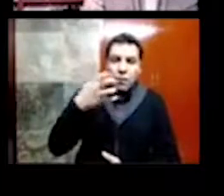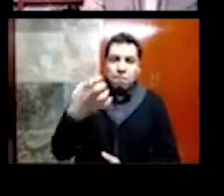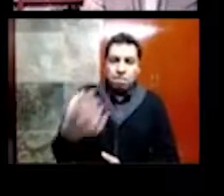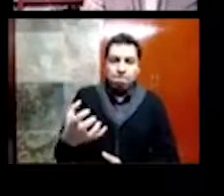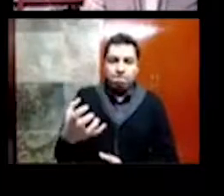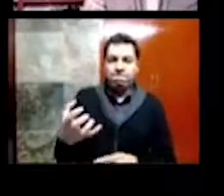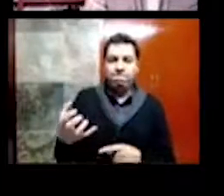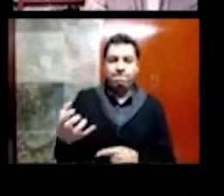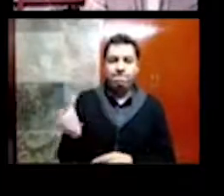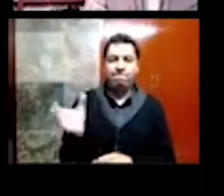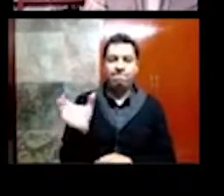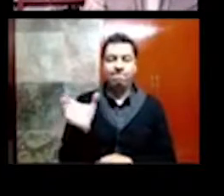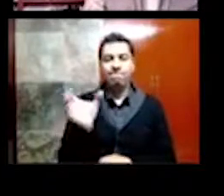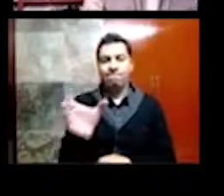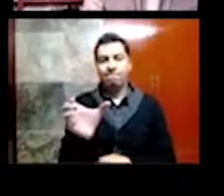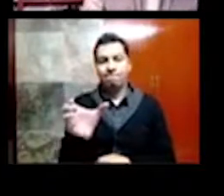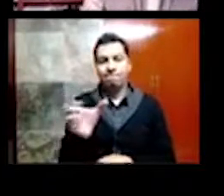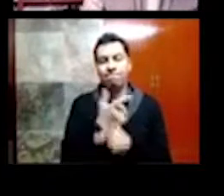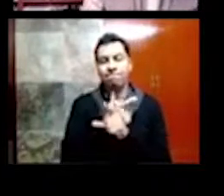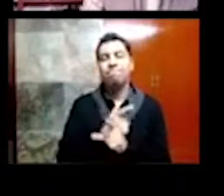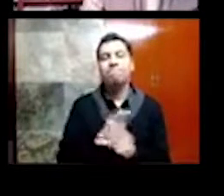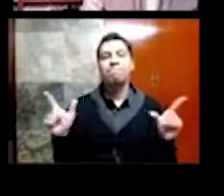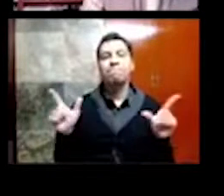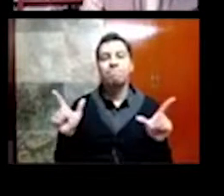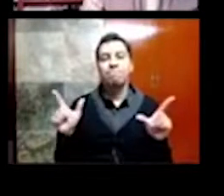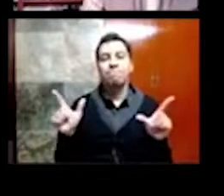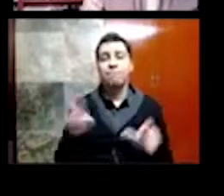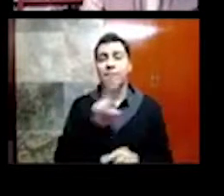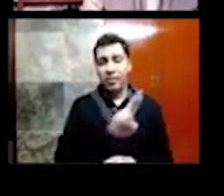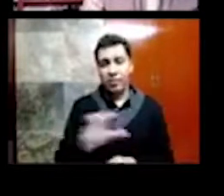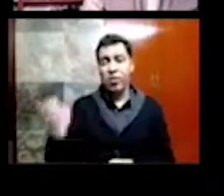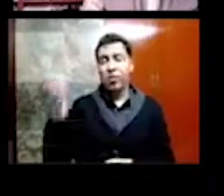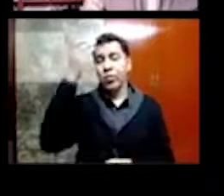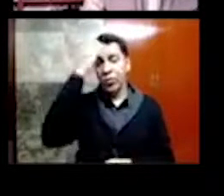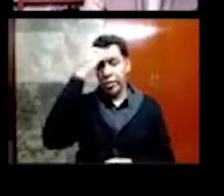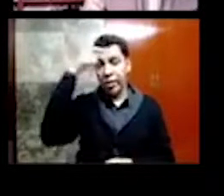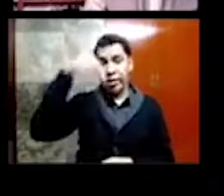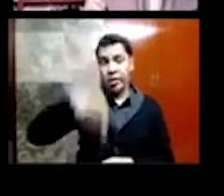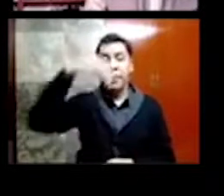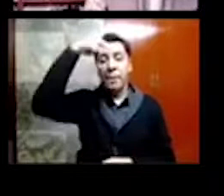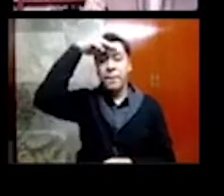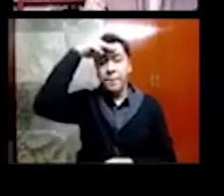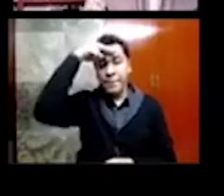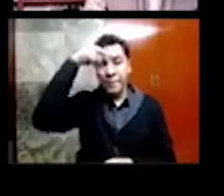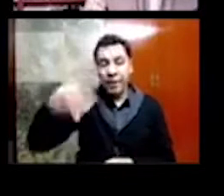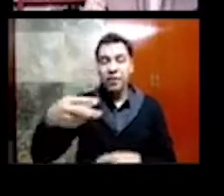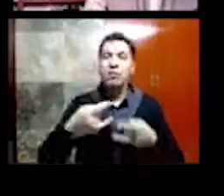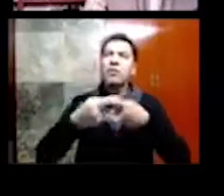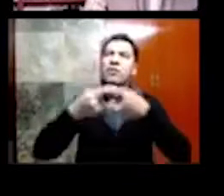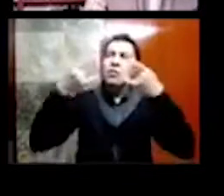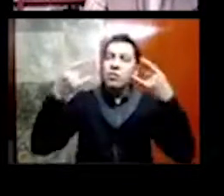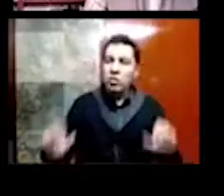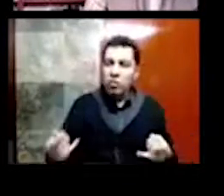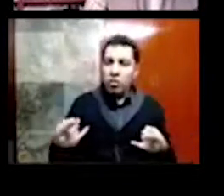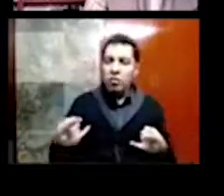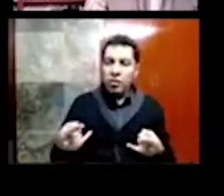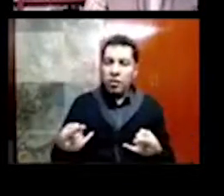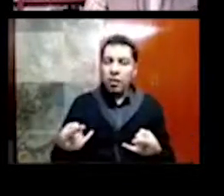eso, es reconocernos a nosotros mismos en esta trayectoria prehispánica,